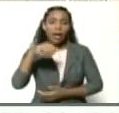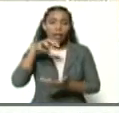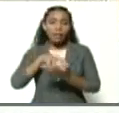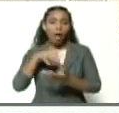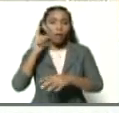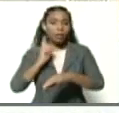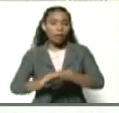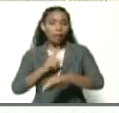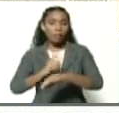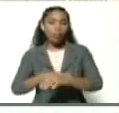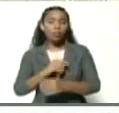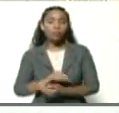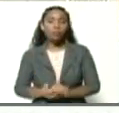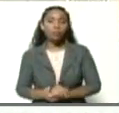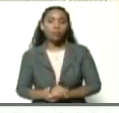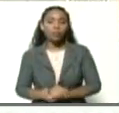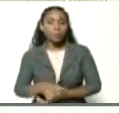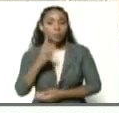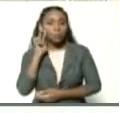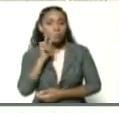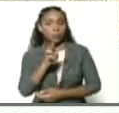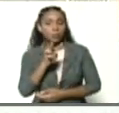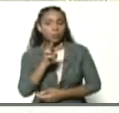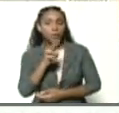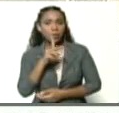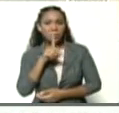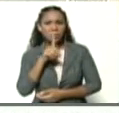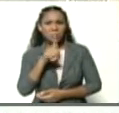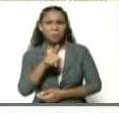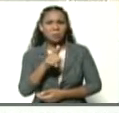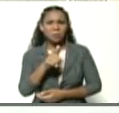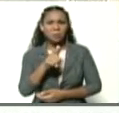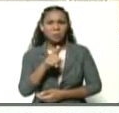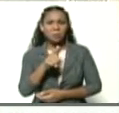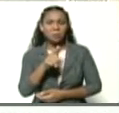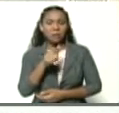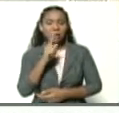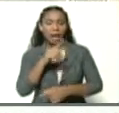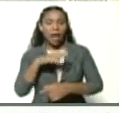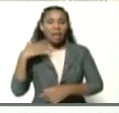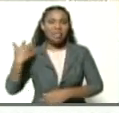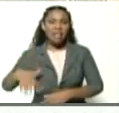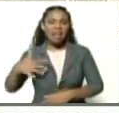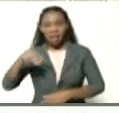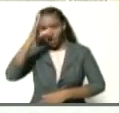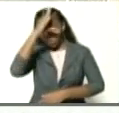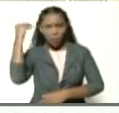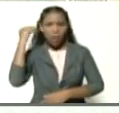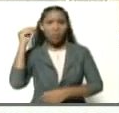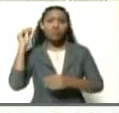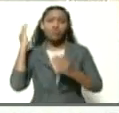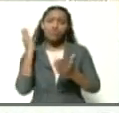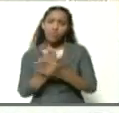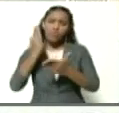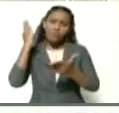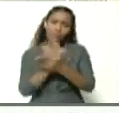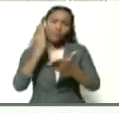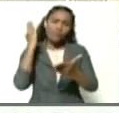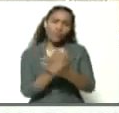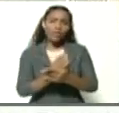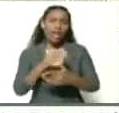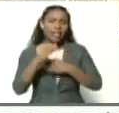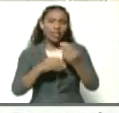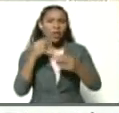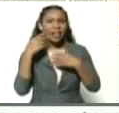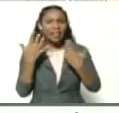tiempo, chequeando la maldad de la derecha trumpista que todo el tiempo está cazando para ver